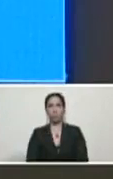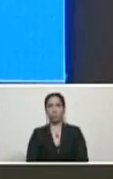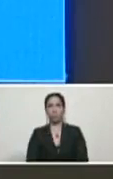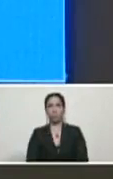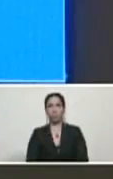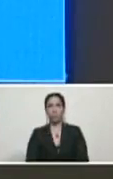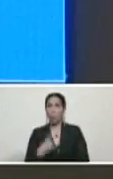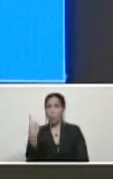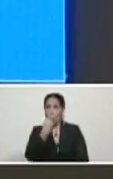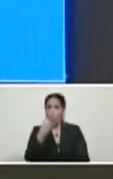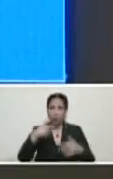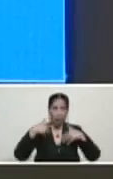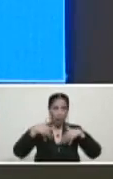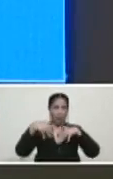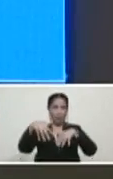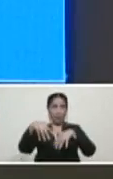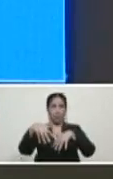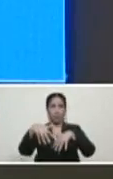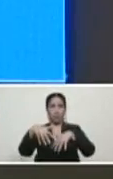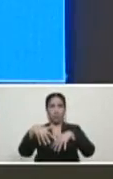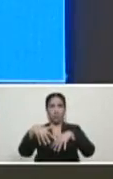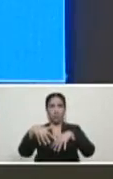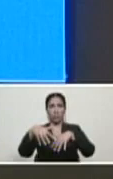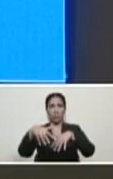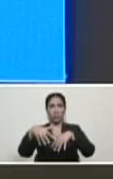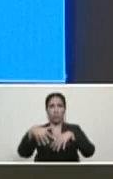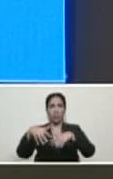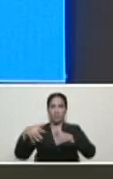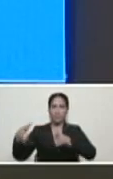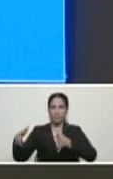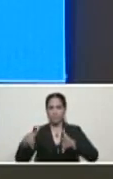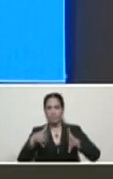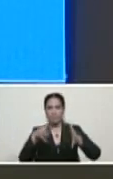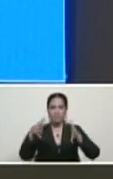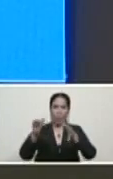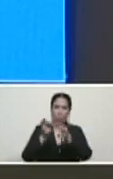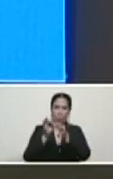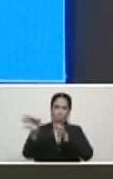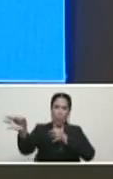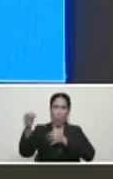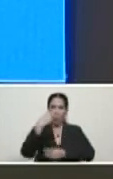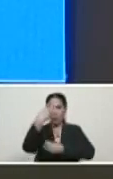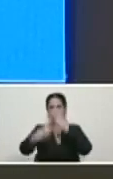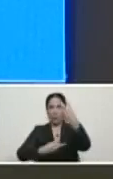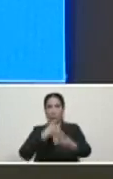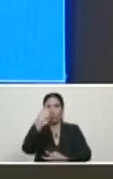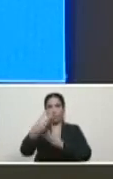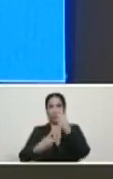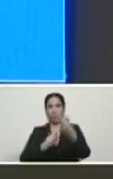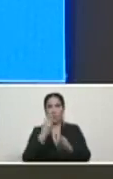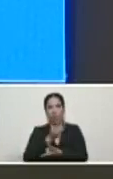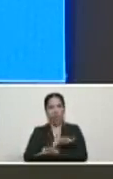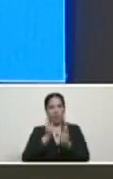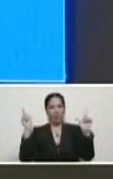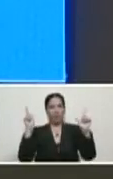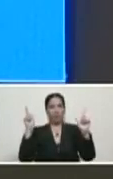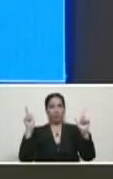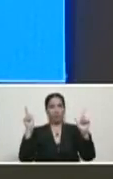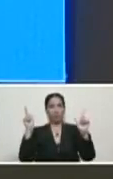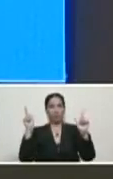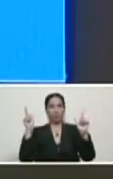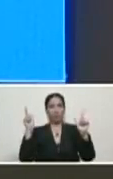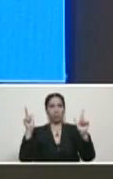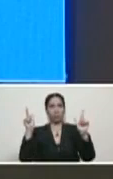El único ejército que recorrió kilómetros y leguas y liberó un continente entero